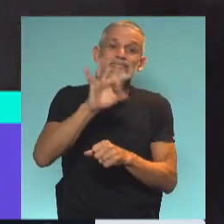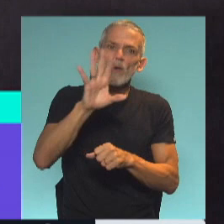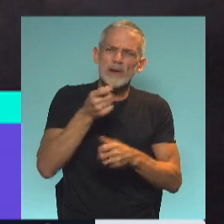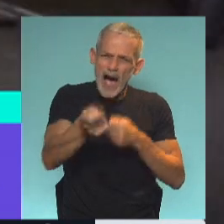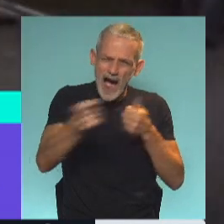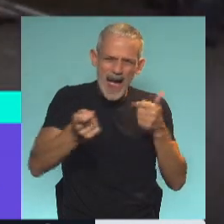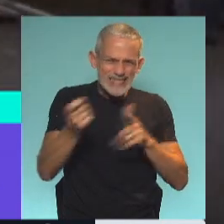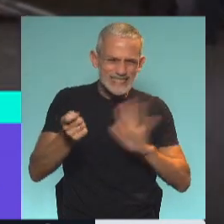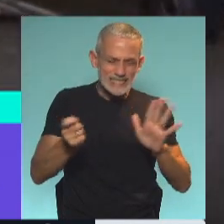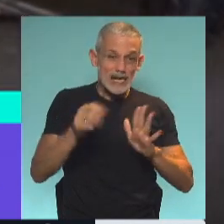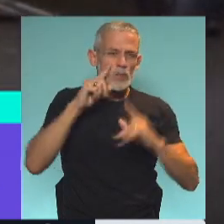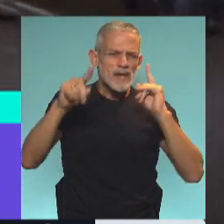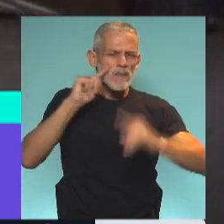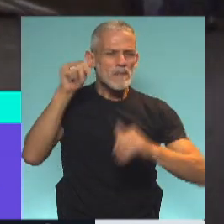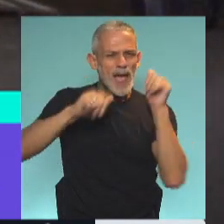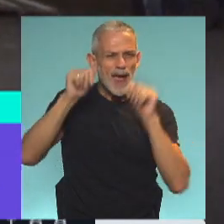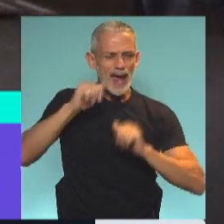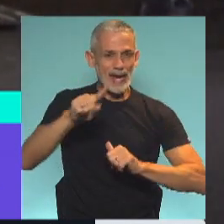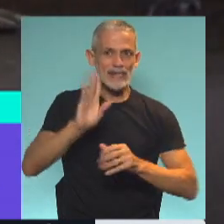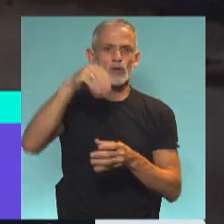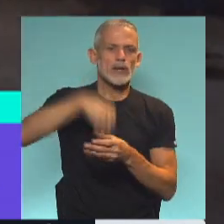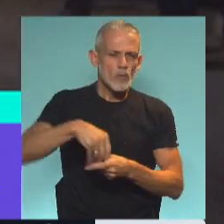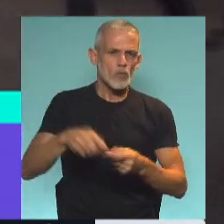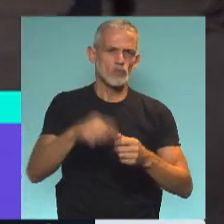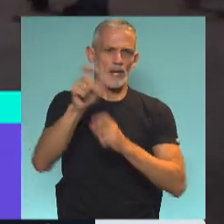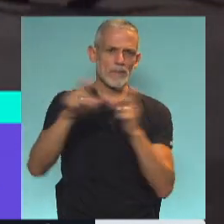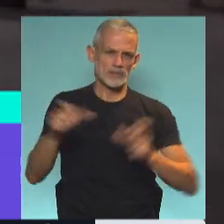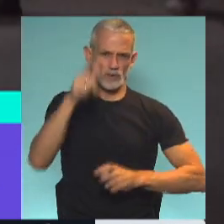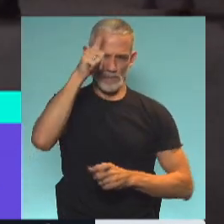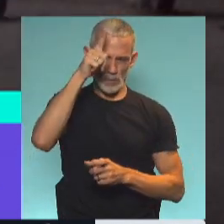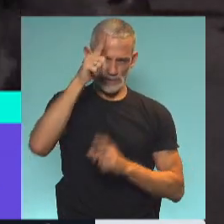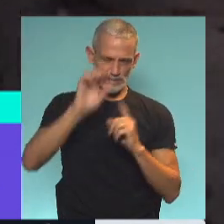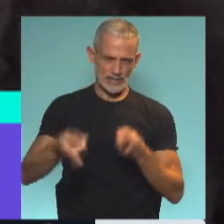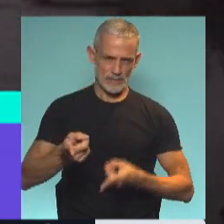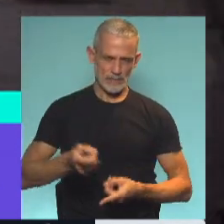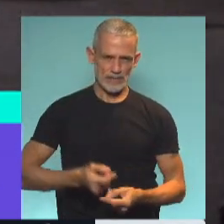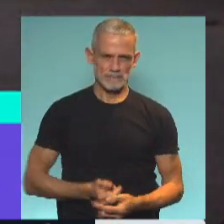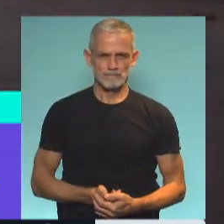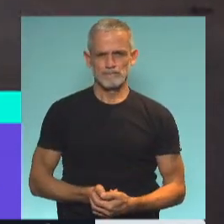homicidios y miles de heridos que involucran a agentes de la fuerza pública.